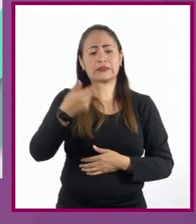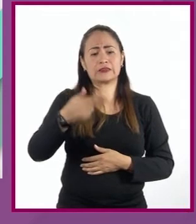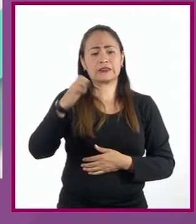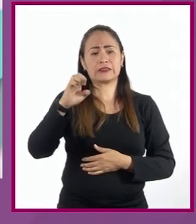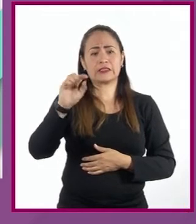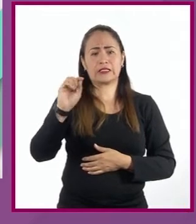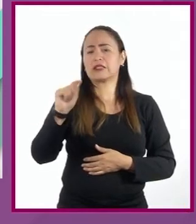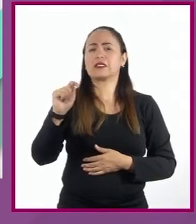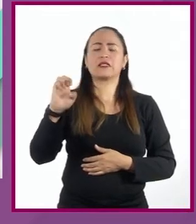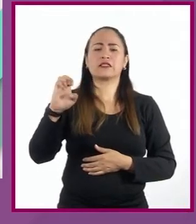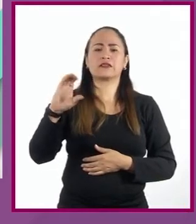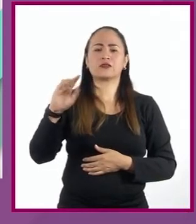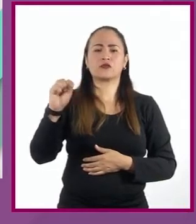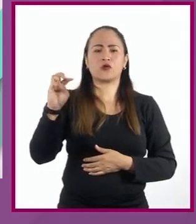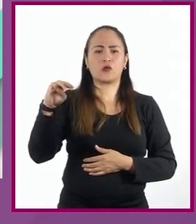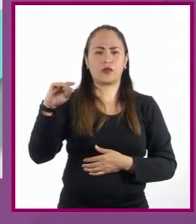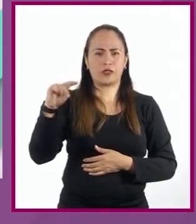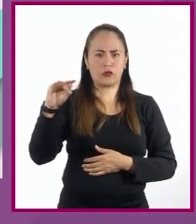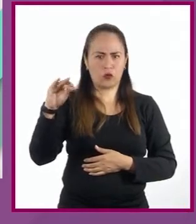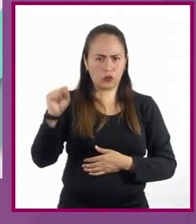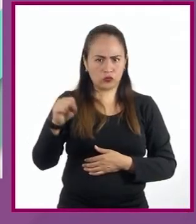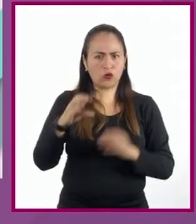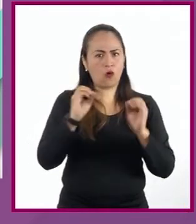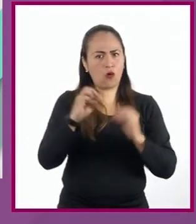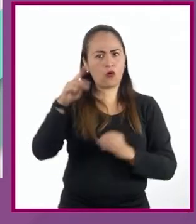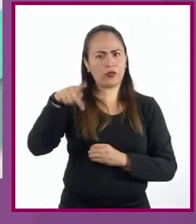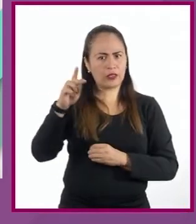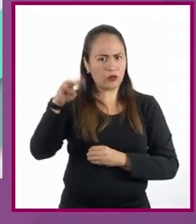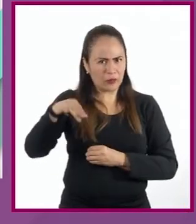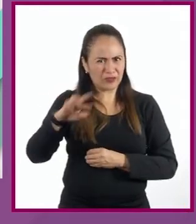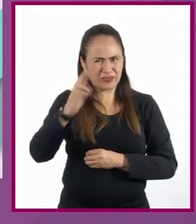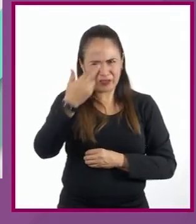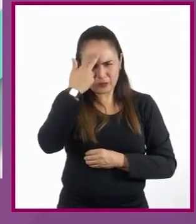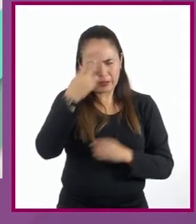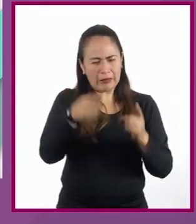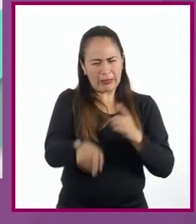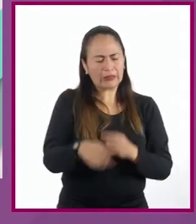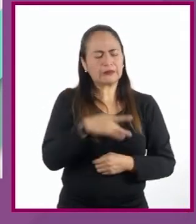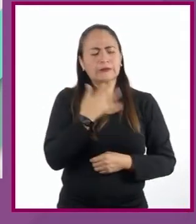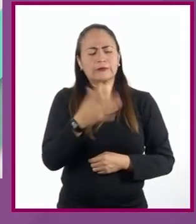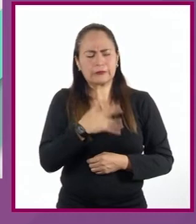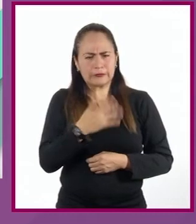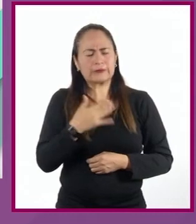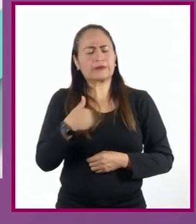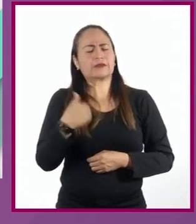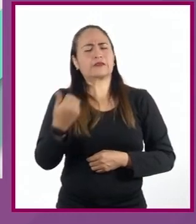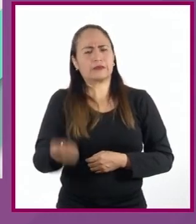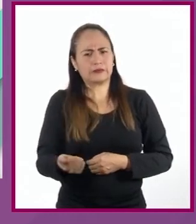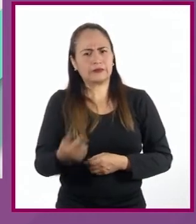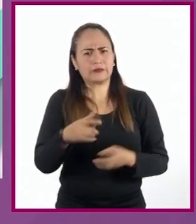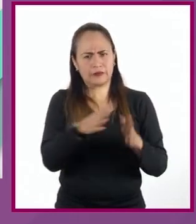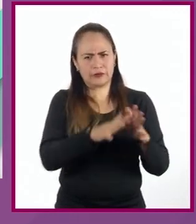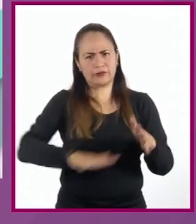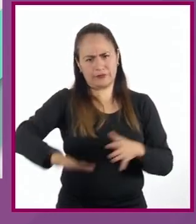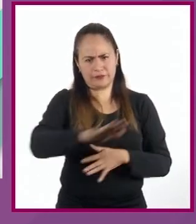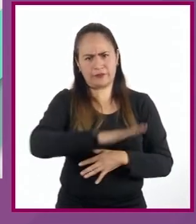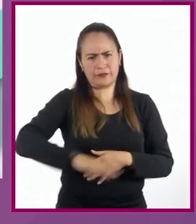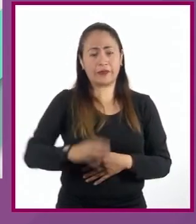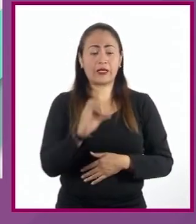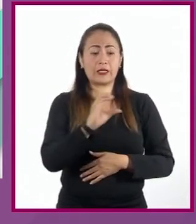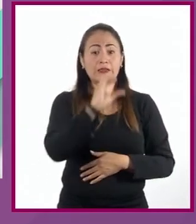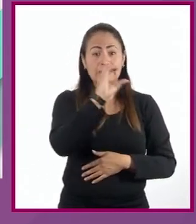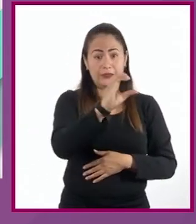kilómetros. Recuerden que la respuesta debe de dar sentido y significado dentro del contexto. Inciso C.